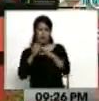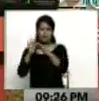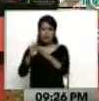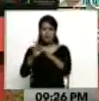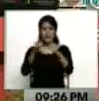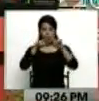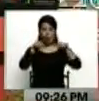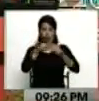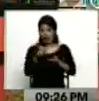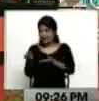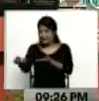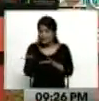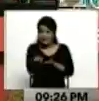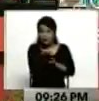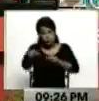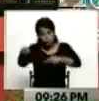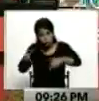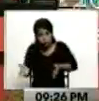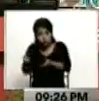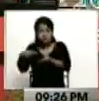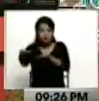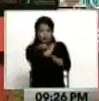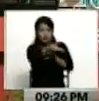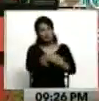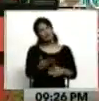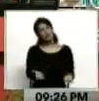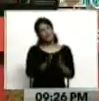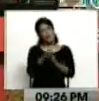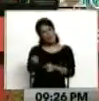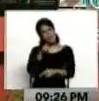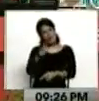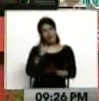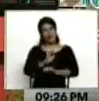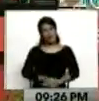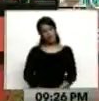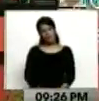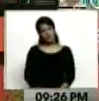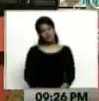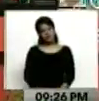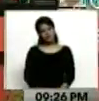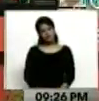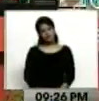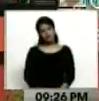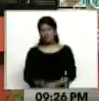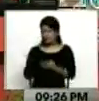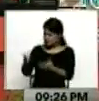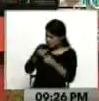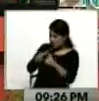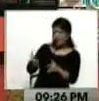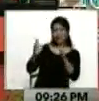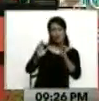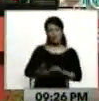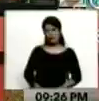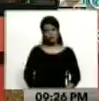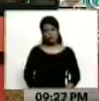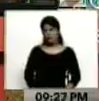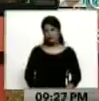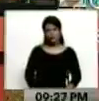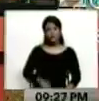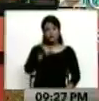la gente distribúyelo contribuye con la patria Eso es malo Eso es